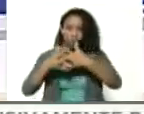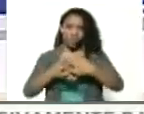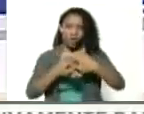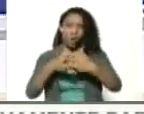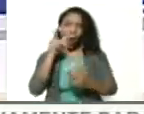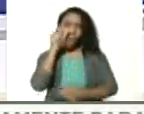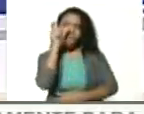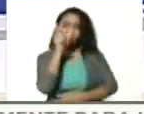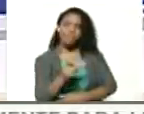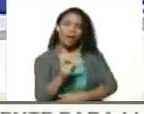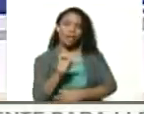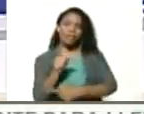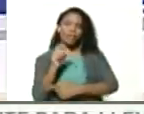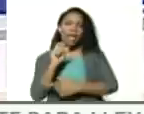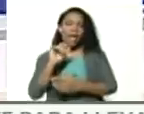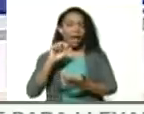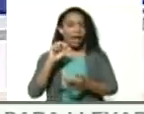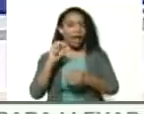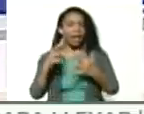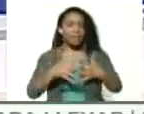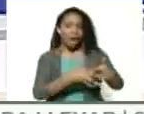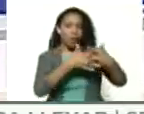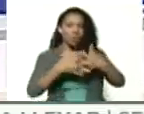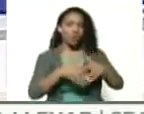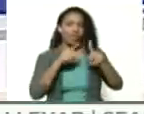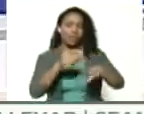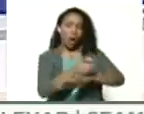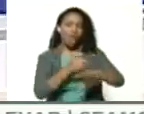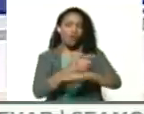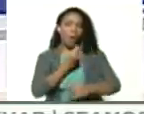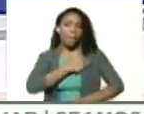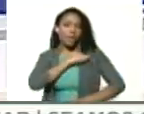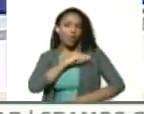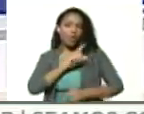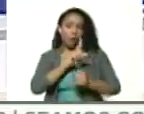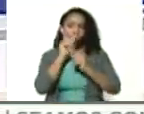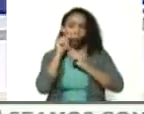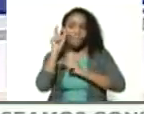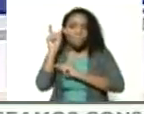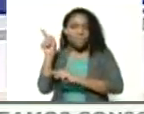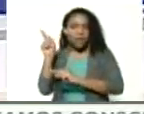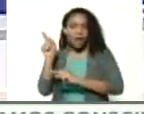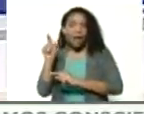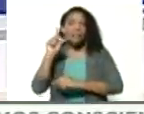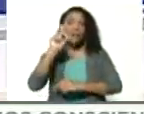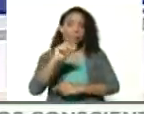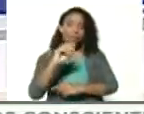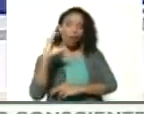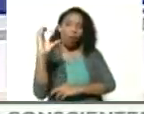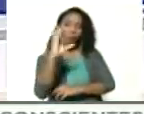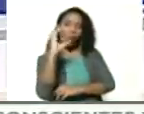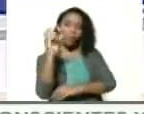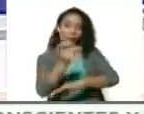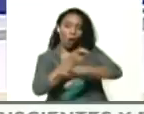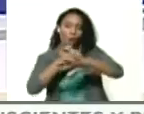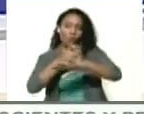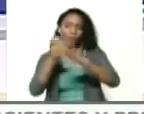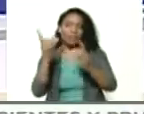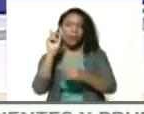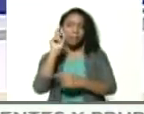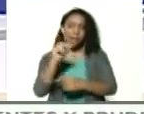George W. Bush, desde el entonces gobierno español de José María Aznar y desde el gobierno ya